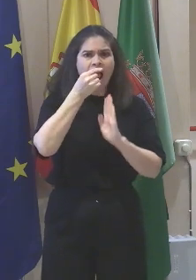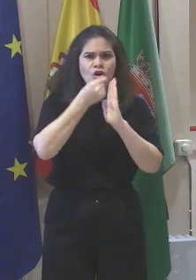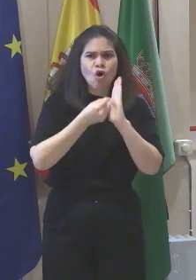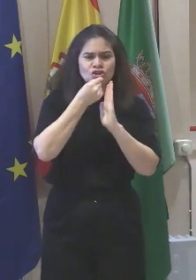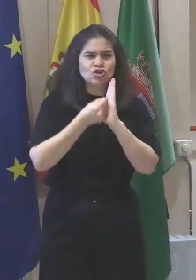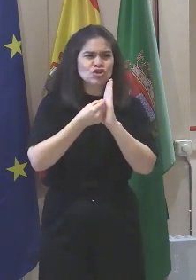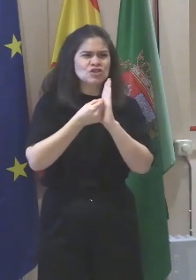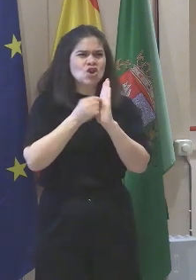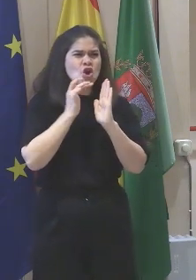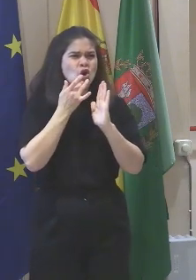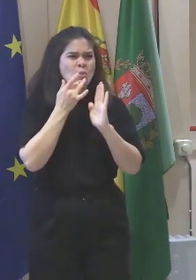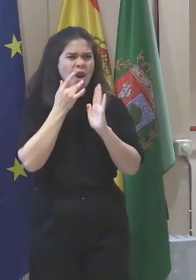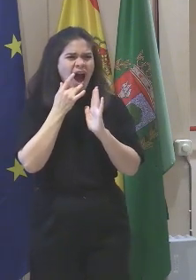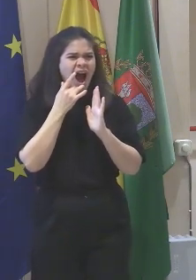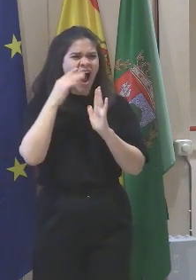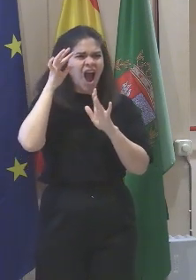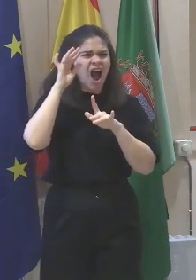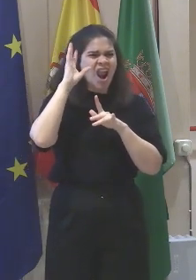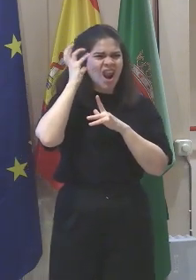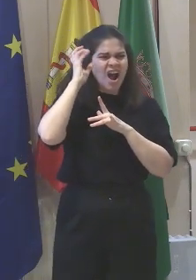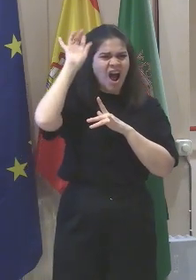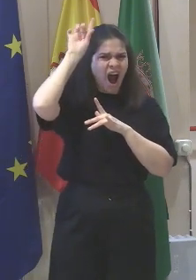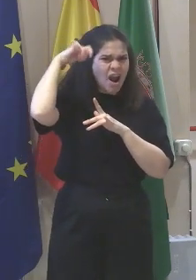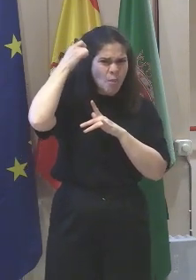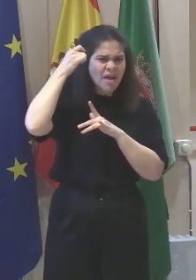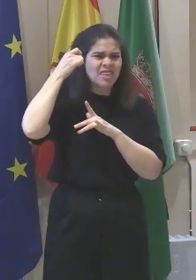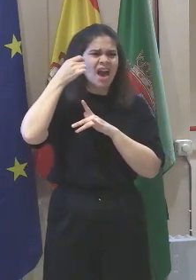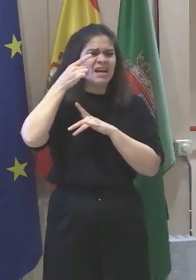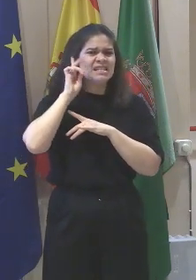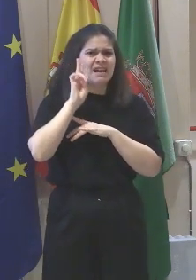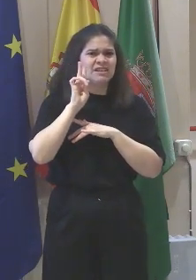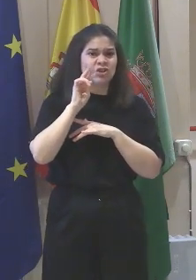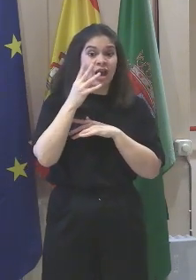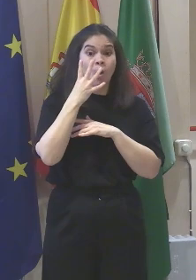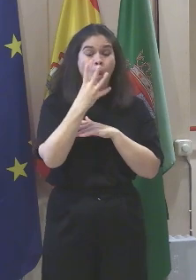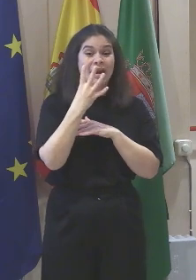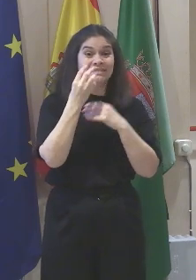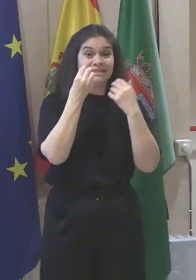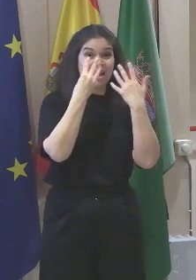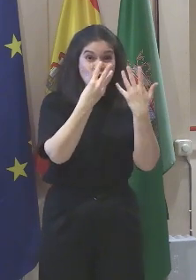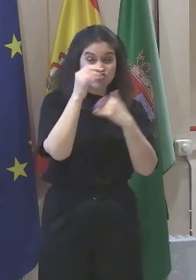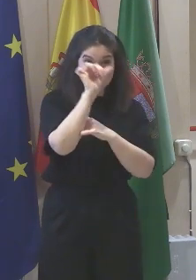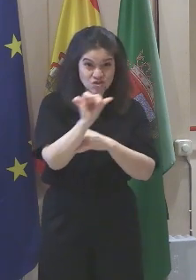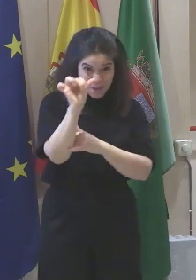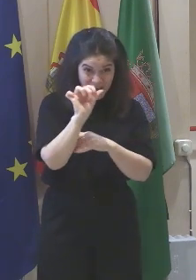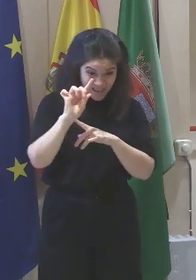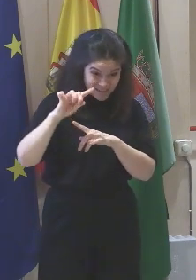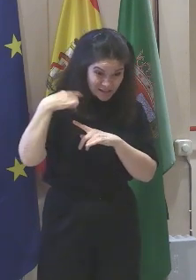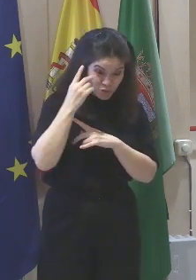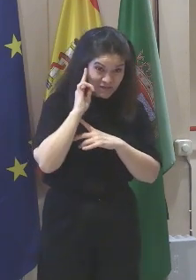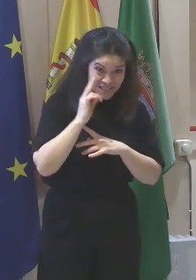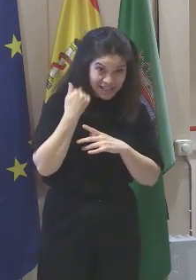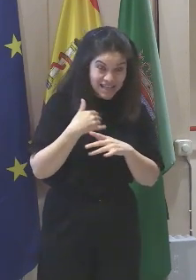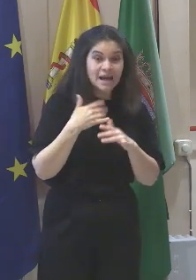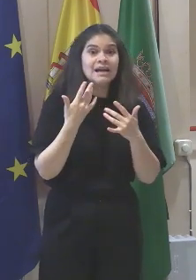artritis reumatoide, la alopecia areata y que se ha visto pues que a 48 semanas vistas, es decir, casi un año después, va